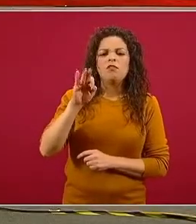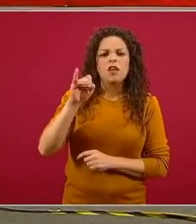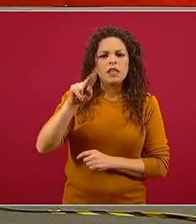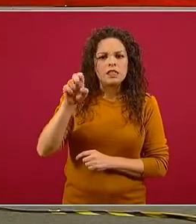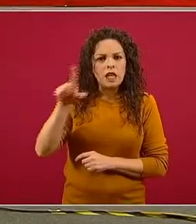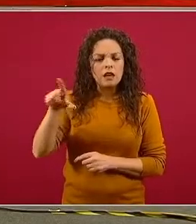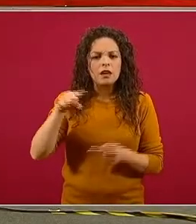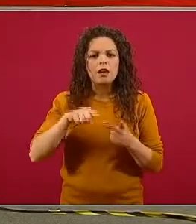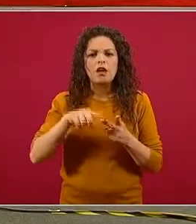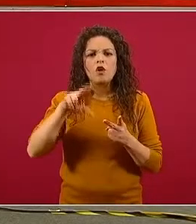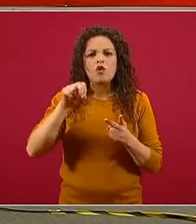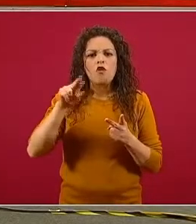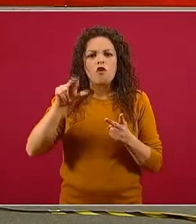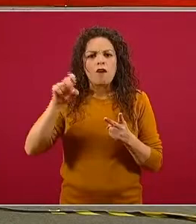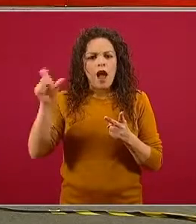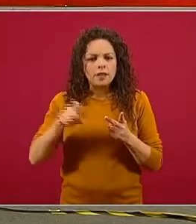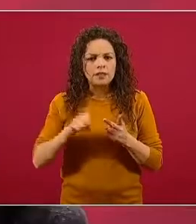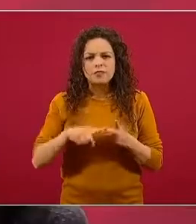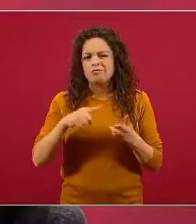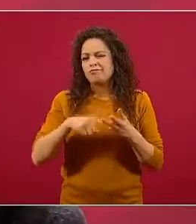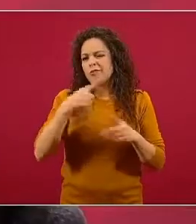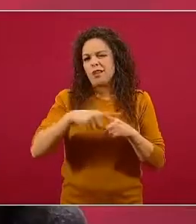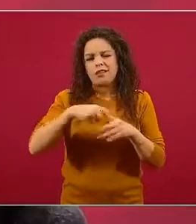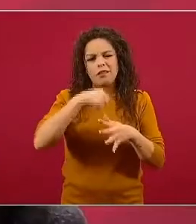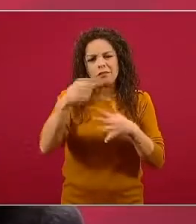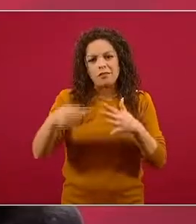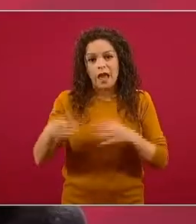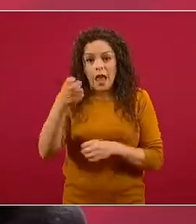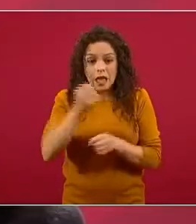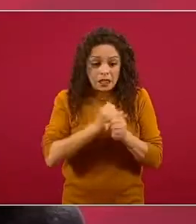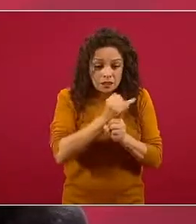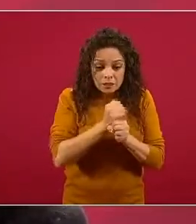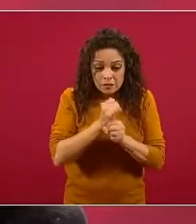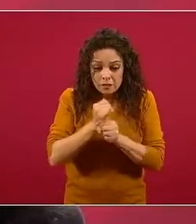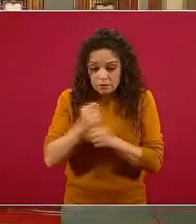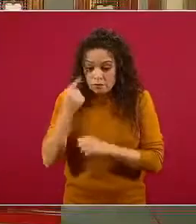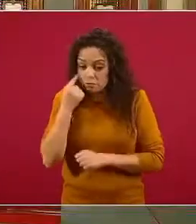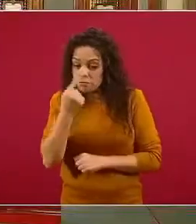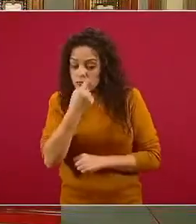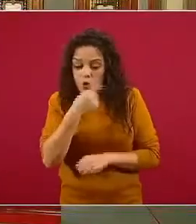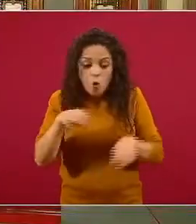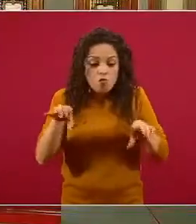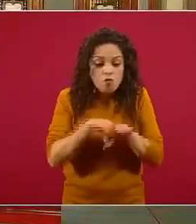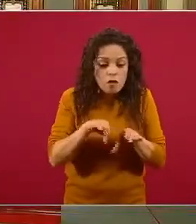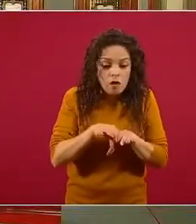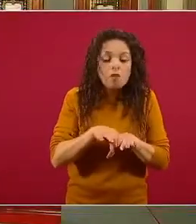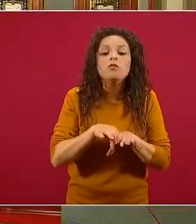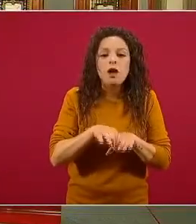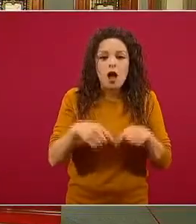etcétera. Toda la exploración la estamos haciendo desde una perspectiva de gobierno. Trabajamos muy